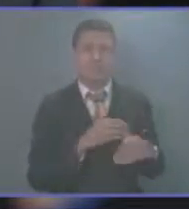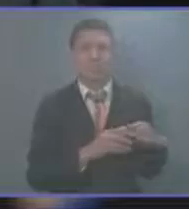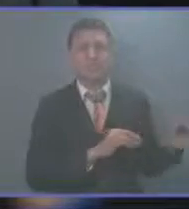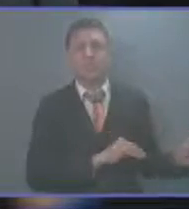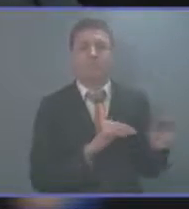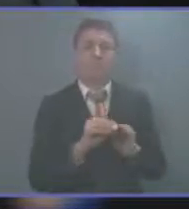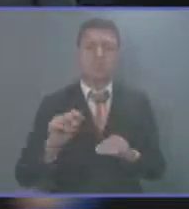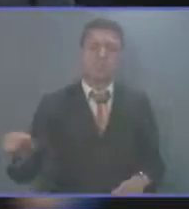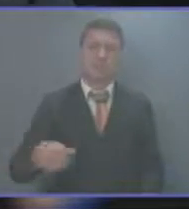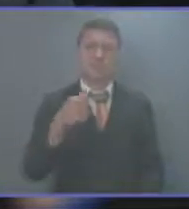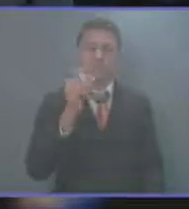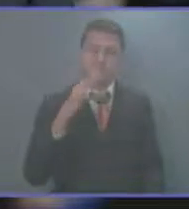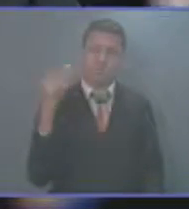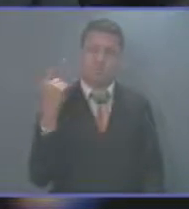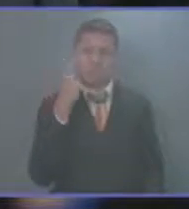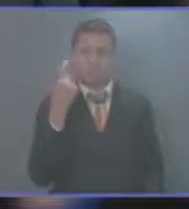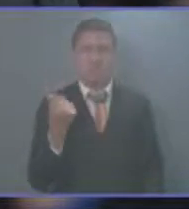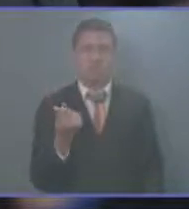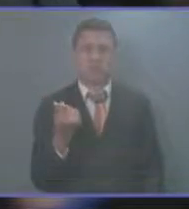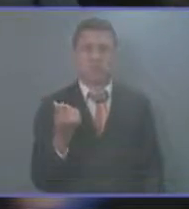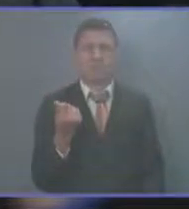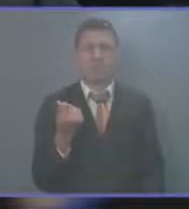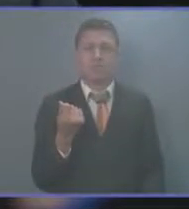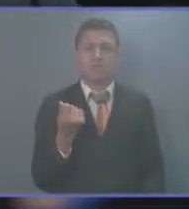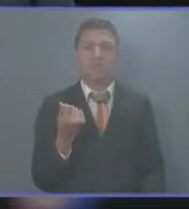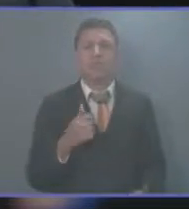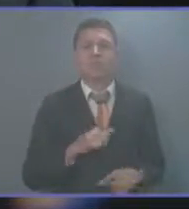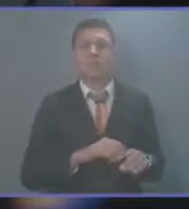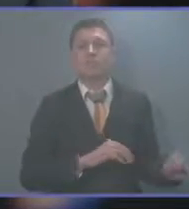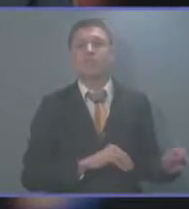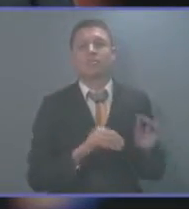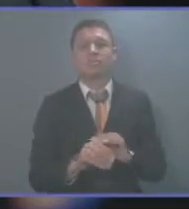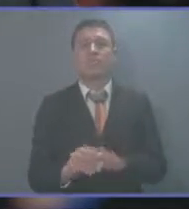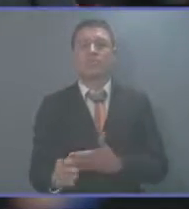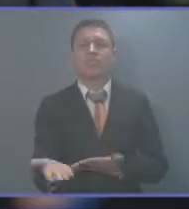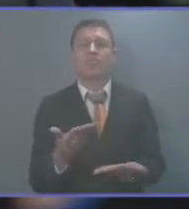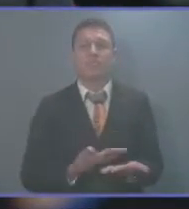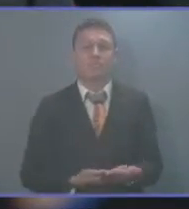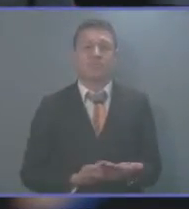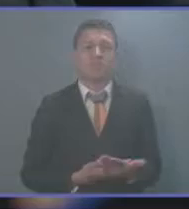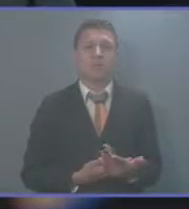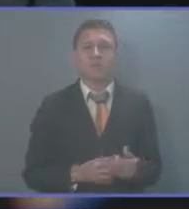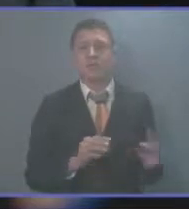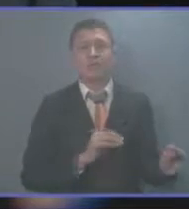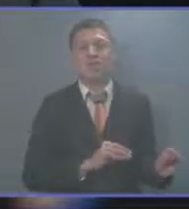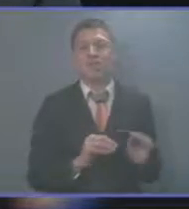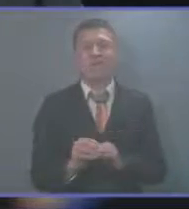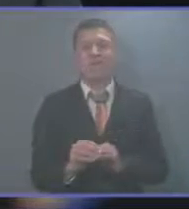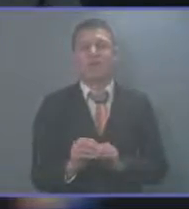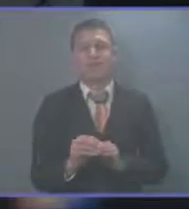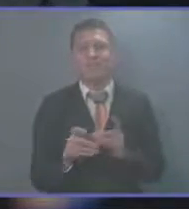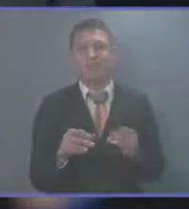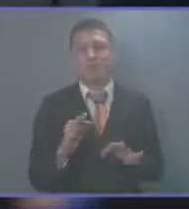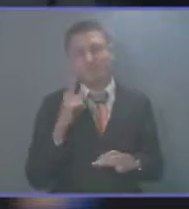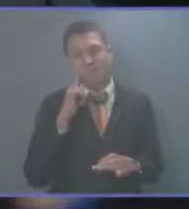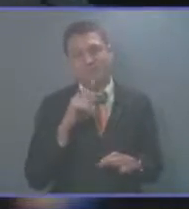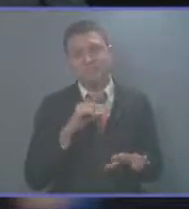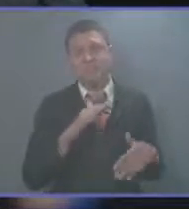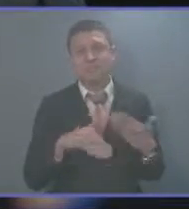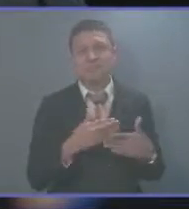son fondos de otro lado. Son fondos que usted ha dado justamente